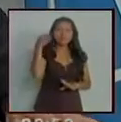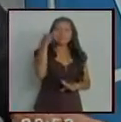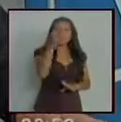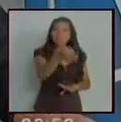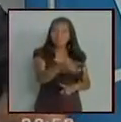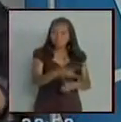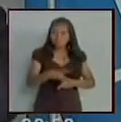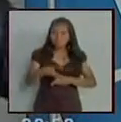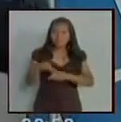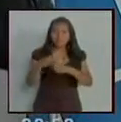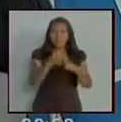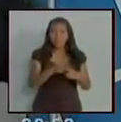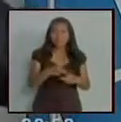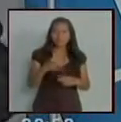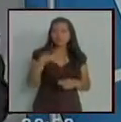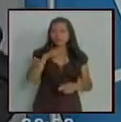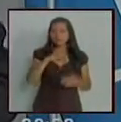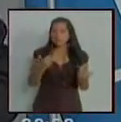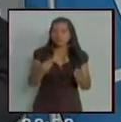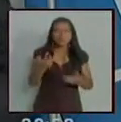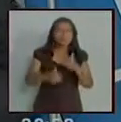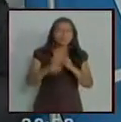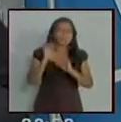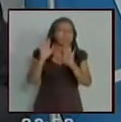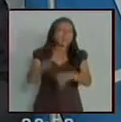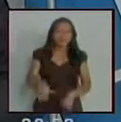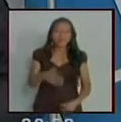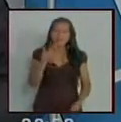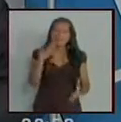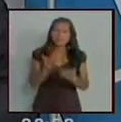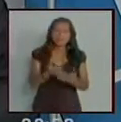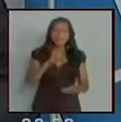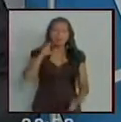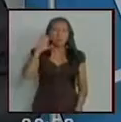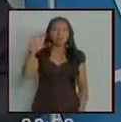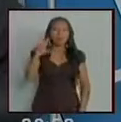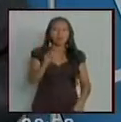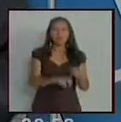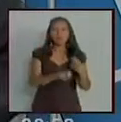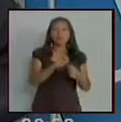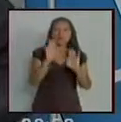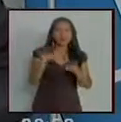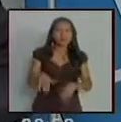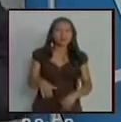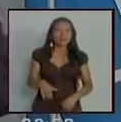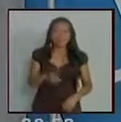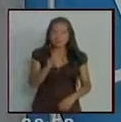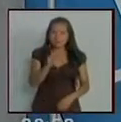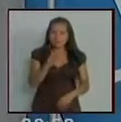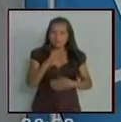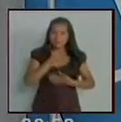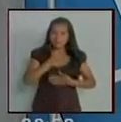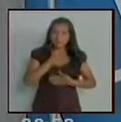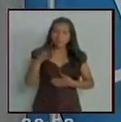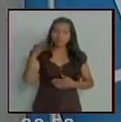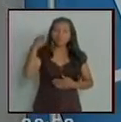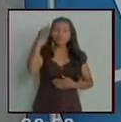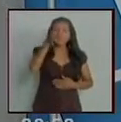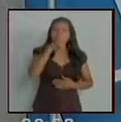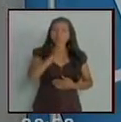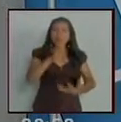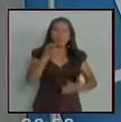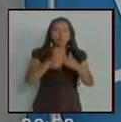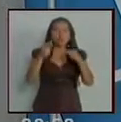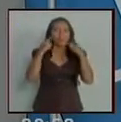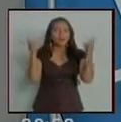con el oído. Alguno dirá, pero no hay problema, hermano. Mira, yo escucho y no me pasa nada, amén. No, el problema va a venir después,